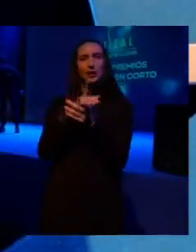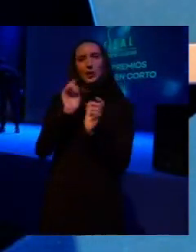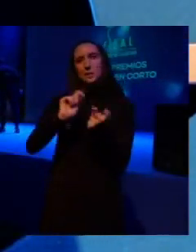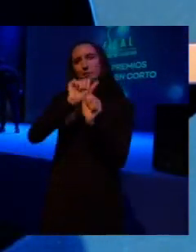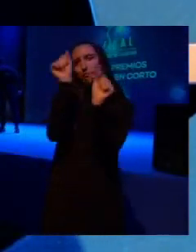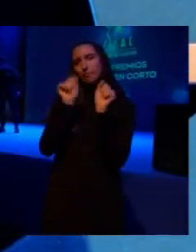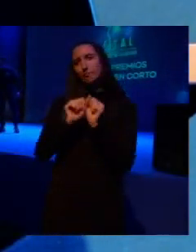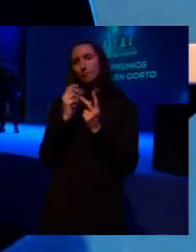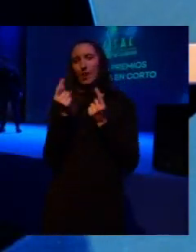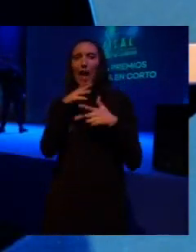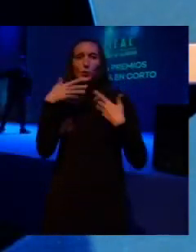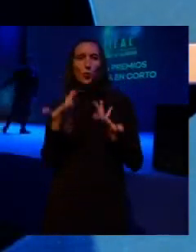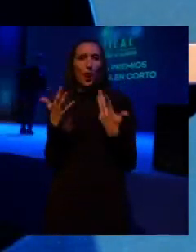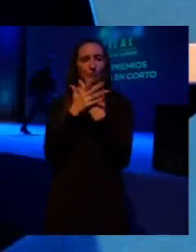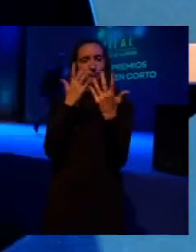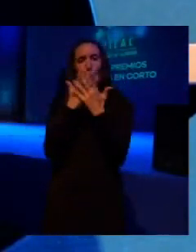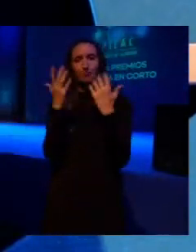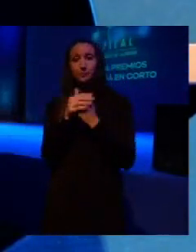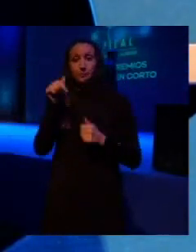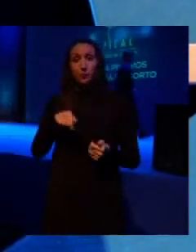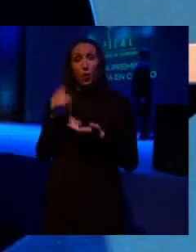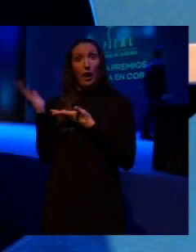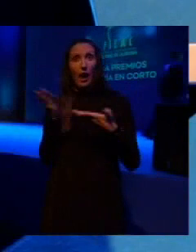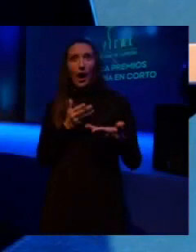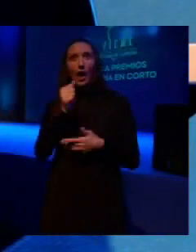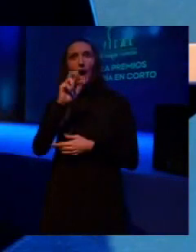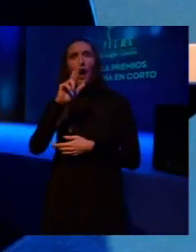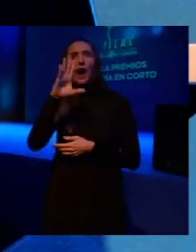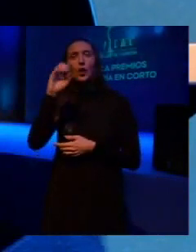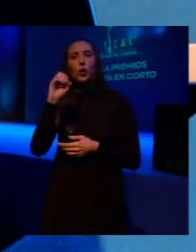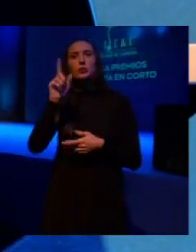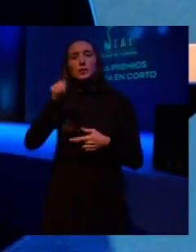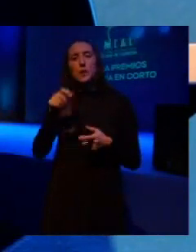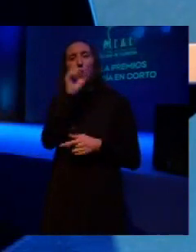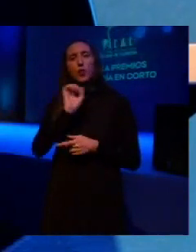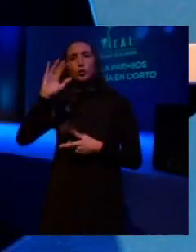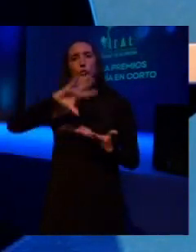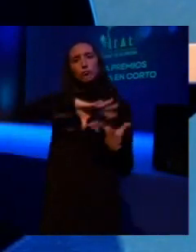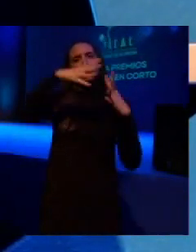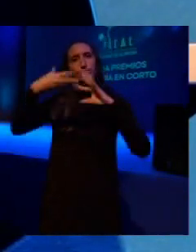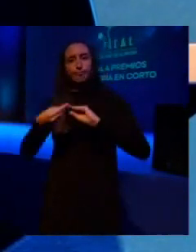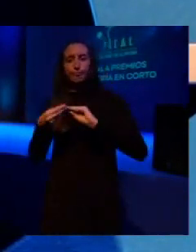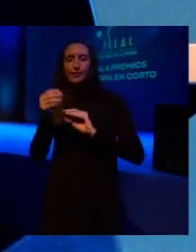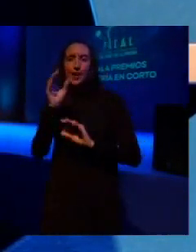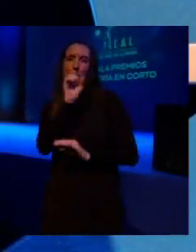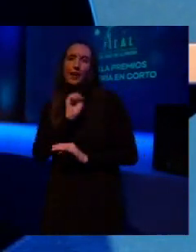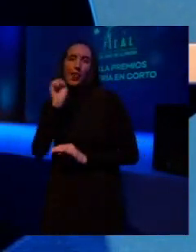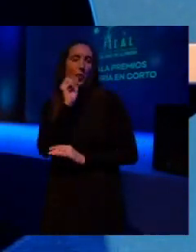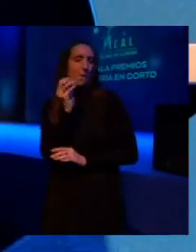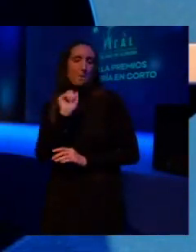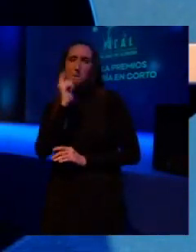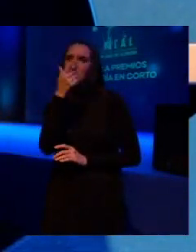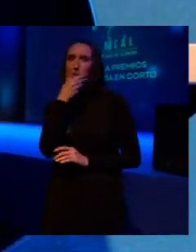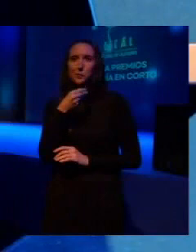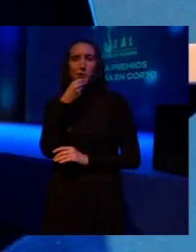contemporáneo al mismo tiempo. Para esta gala, además, Arco ha adaptado una de sus canciones más hermosas para sumarse a